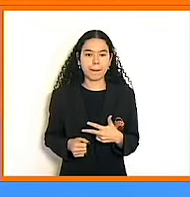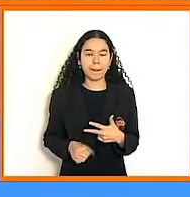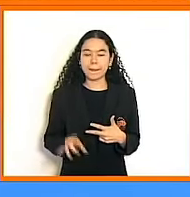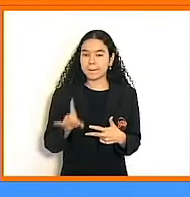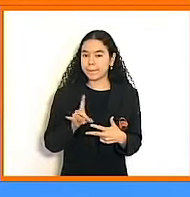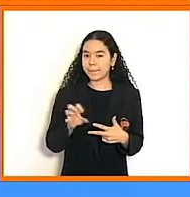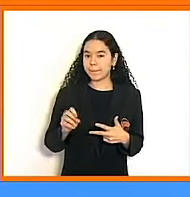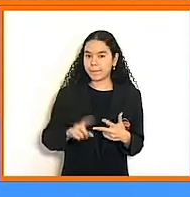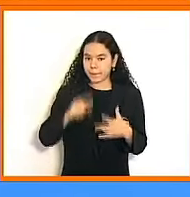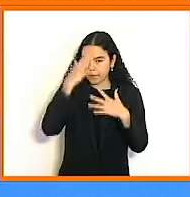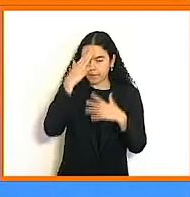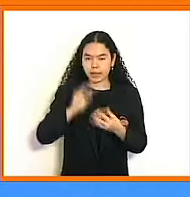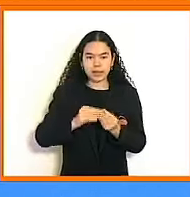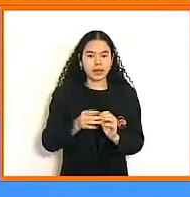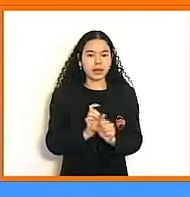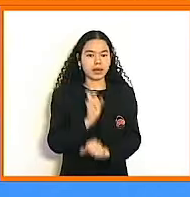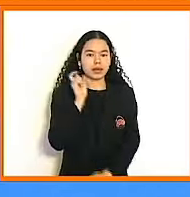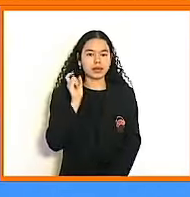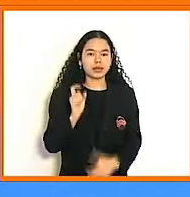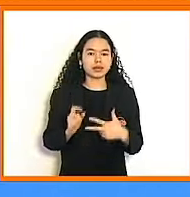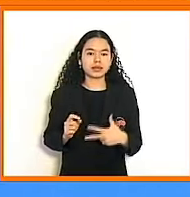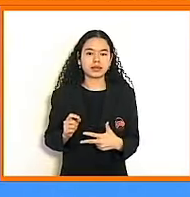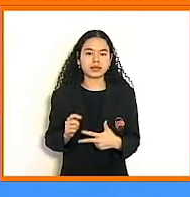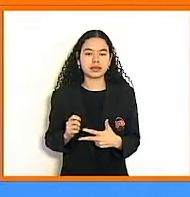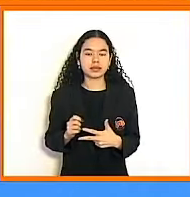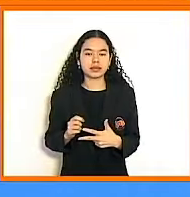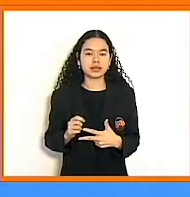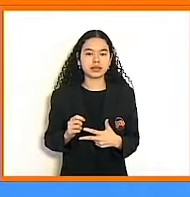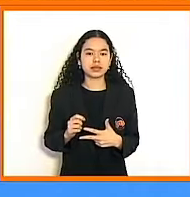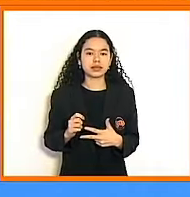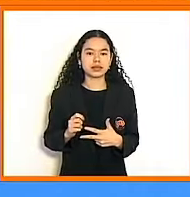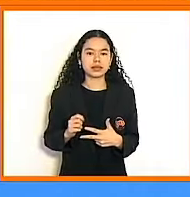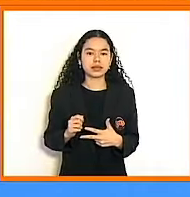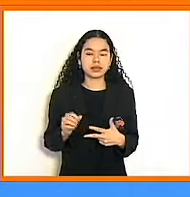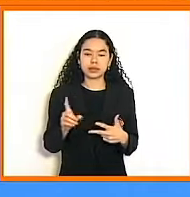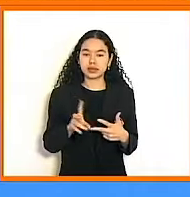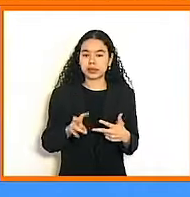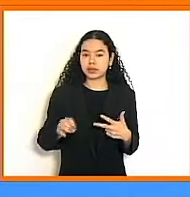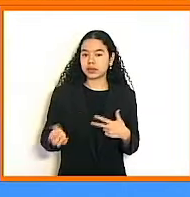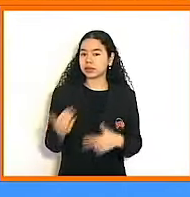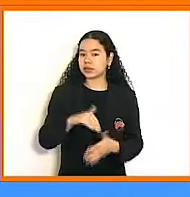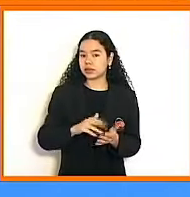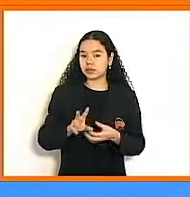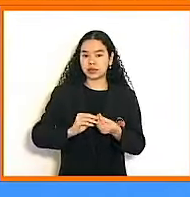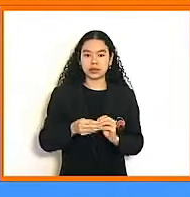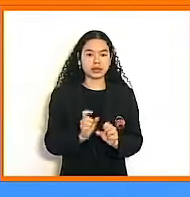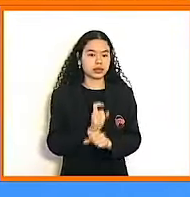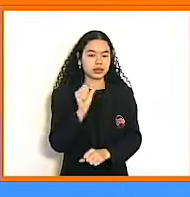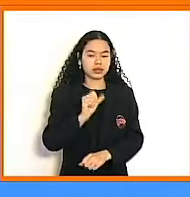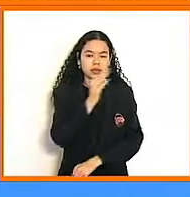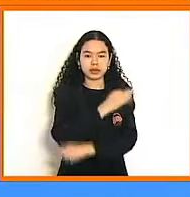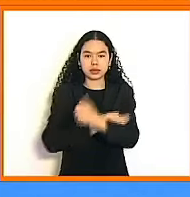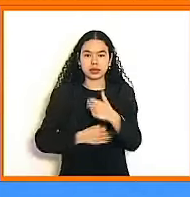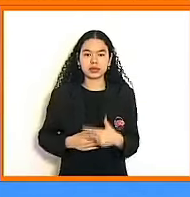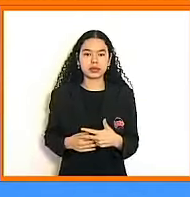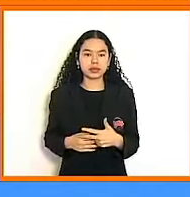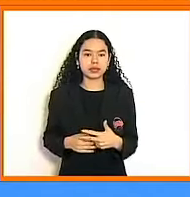80, tercer y último número ganador, y este es el 70. Los números ganadores en esta linda tarde